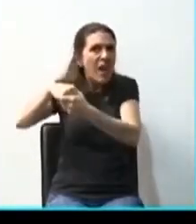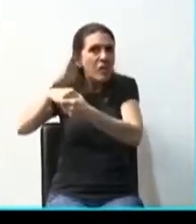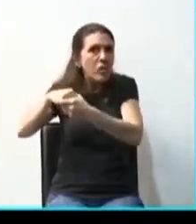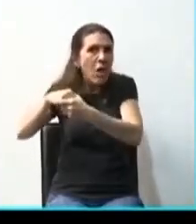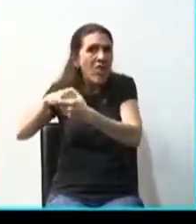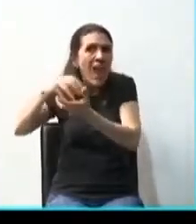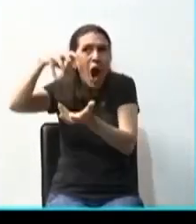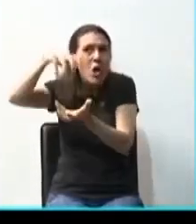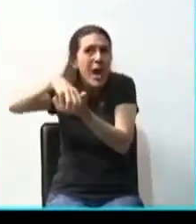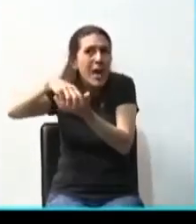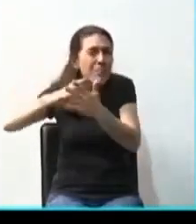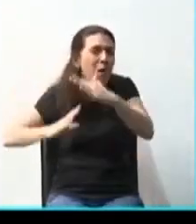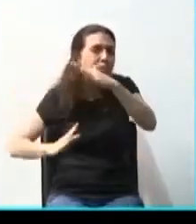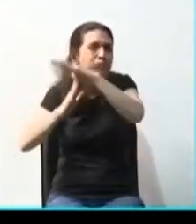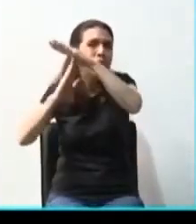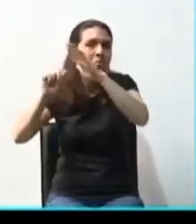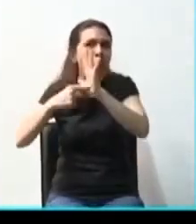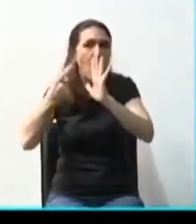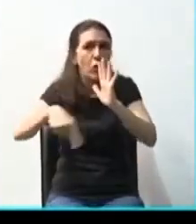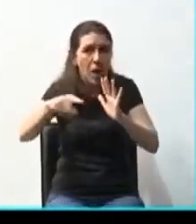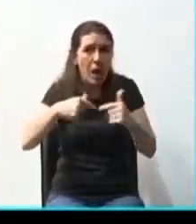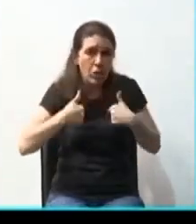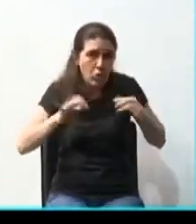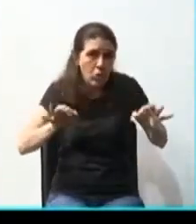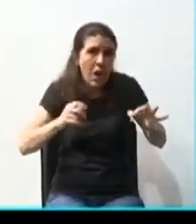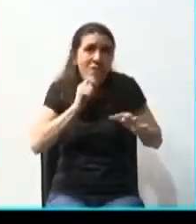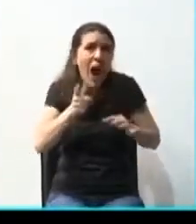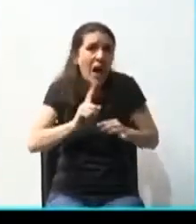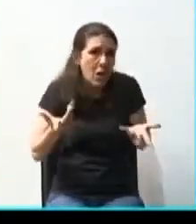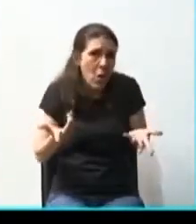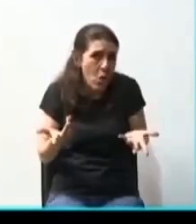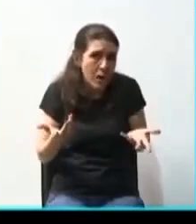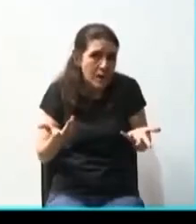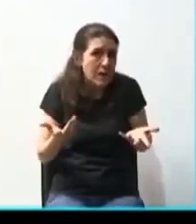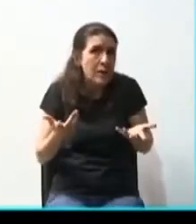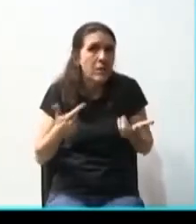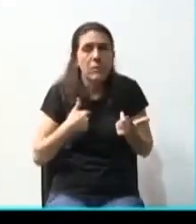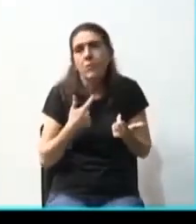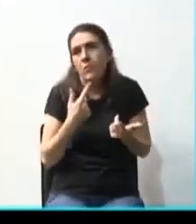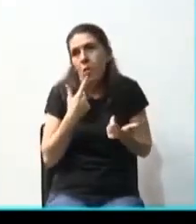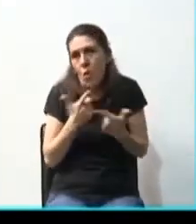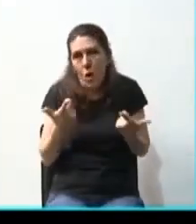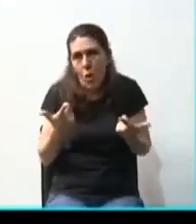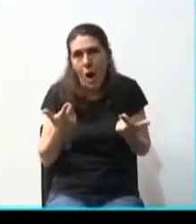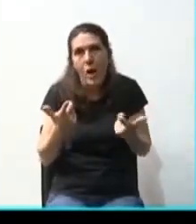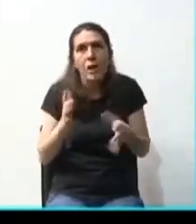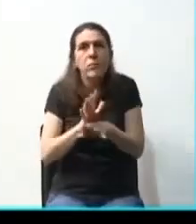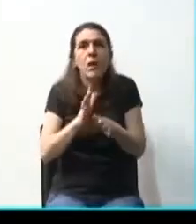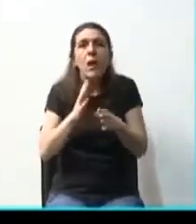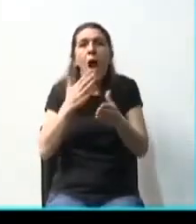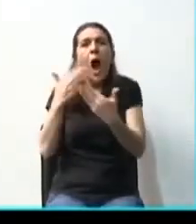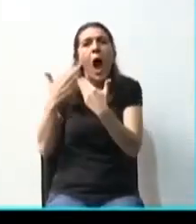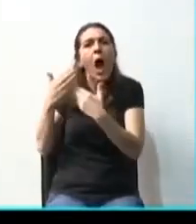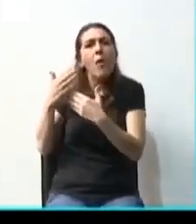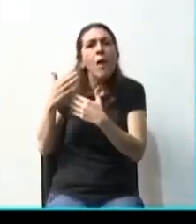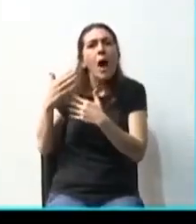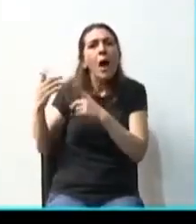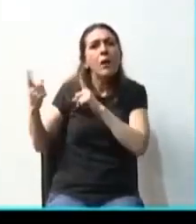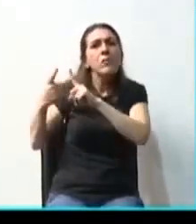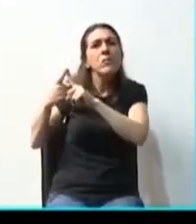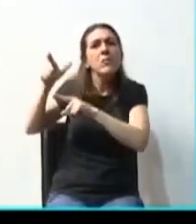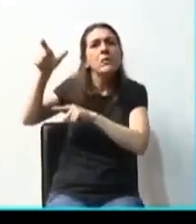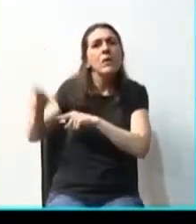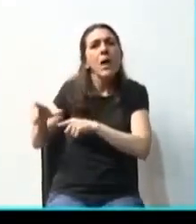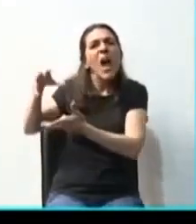Aires. Sé que no es fácil, no me queda la menor duda, hablar de la Embajada de Israel, después te ponen en libros